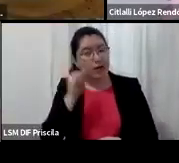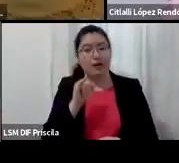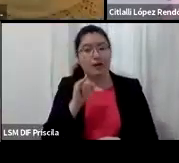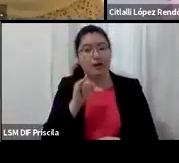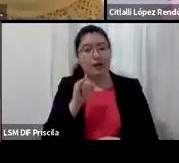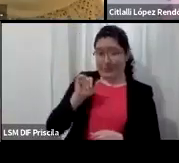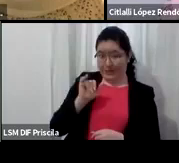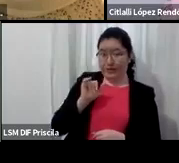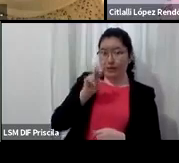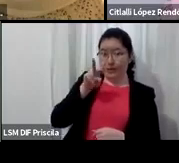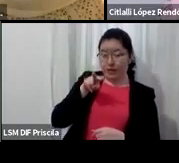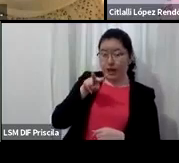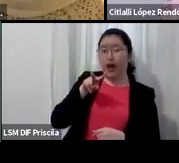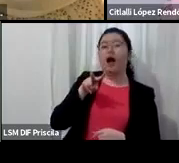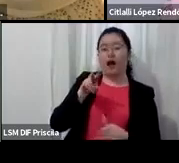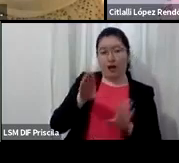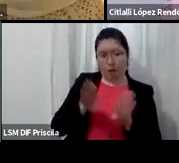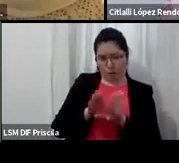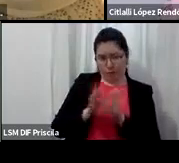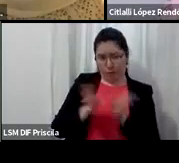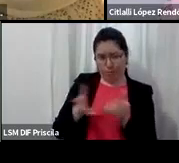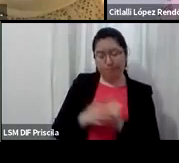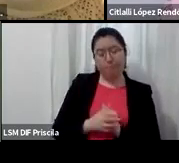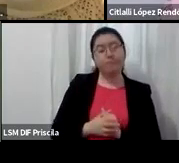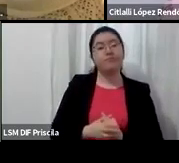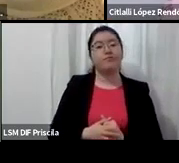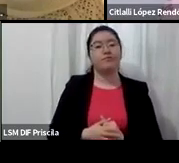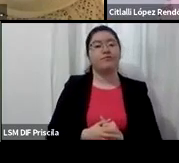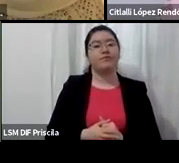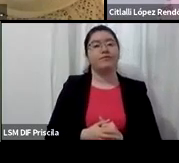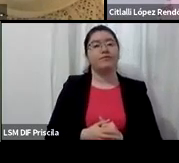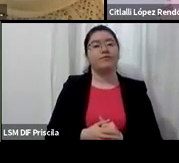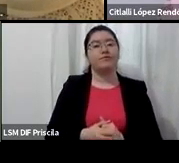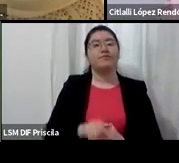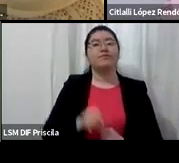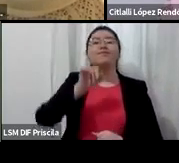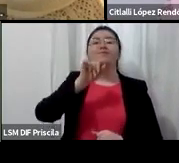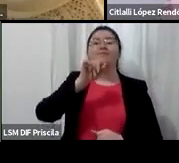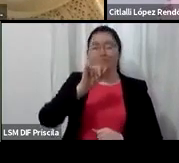Sí, bueno, hemos tenido no con tanta